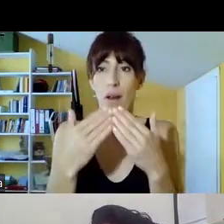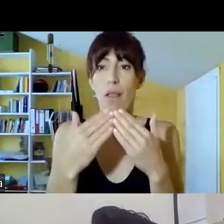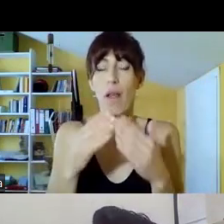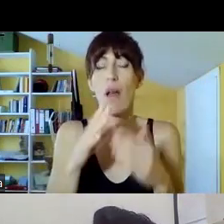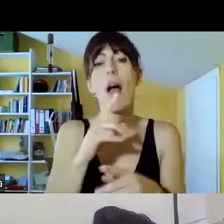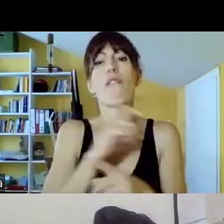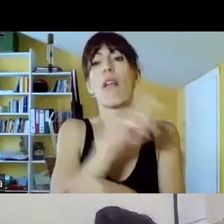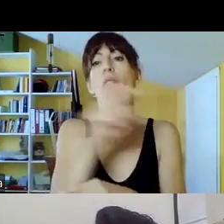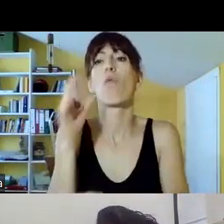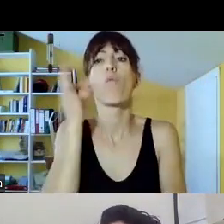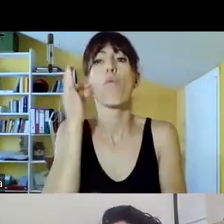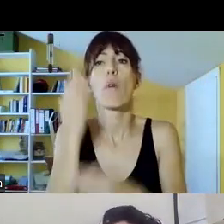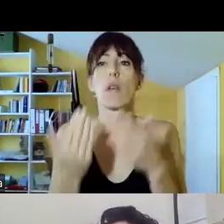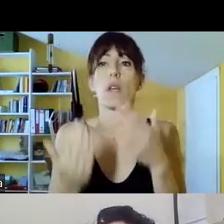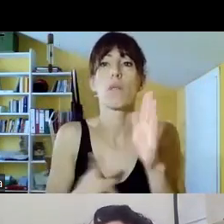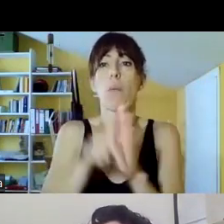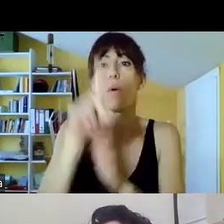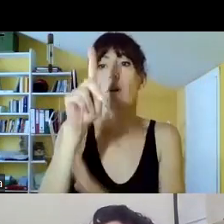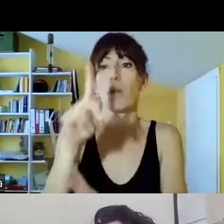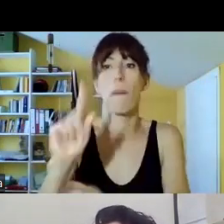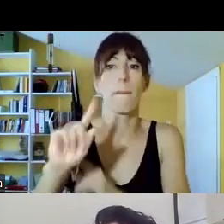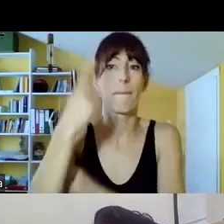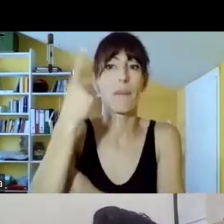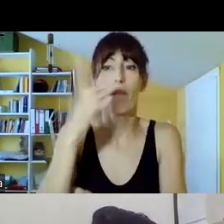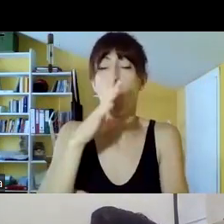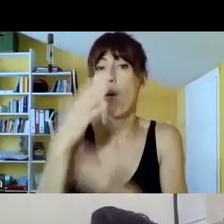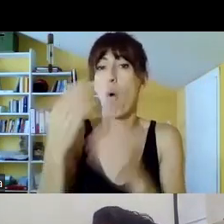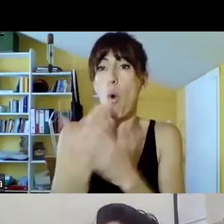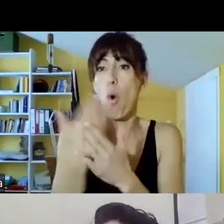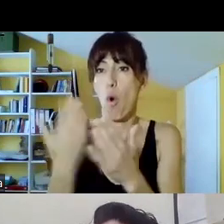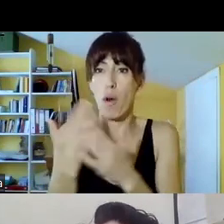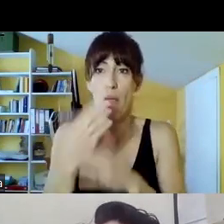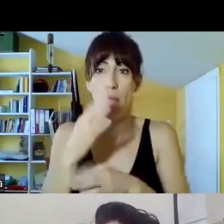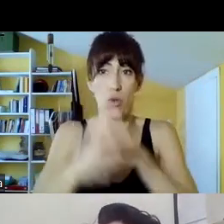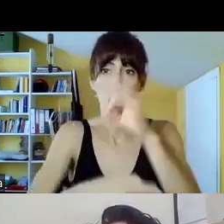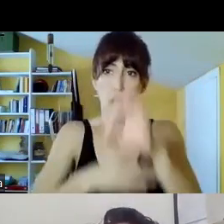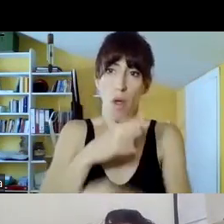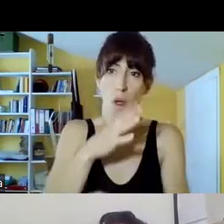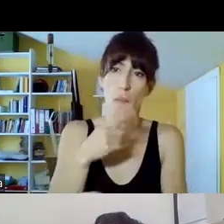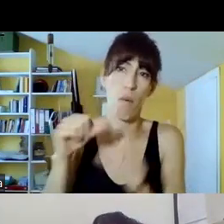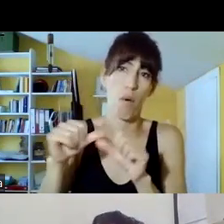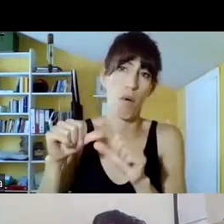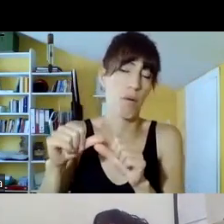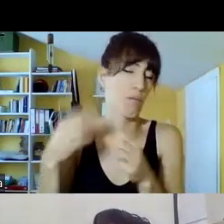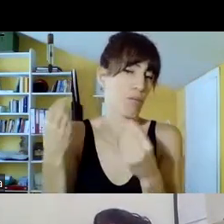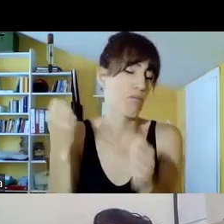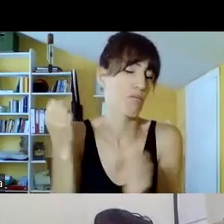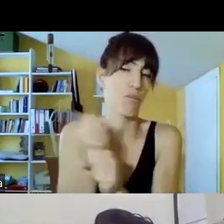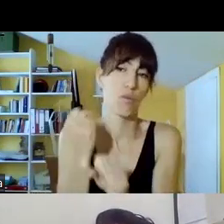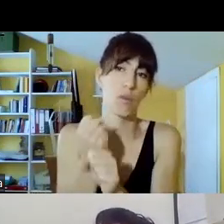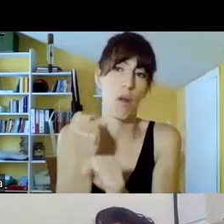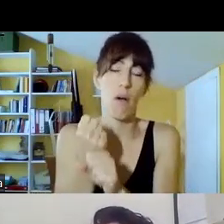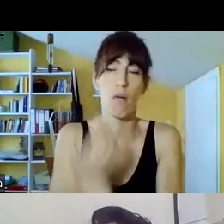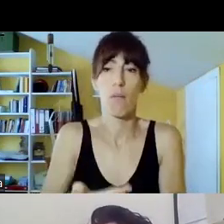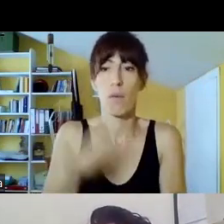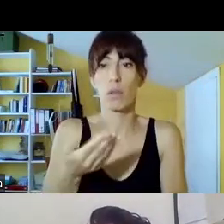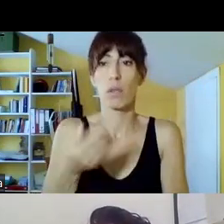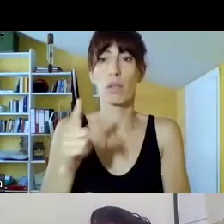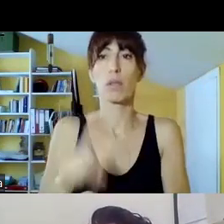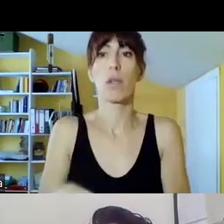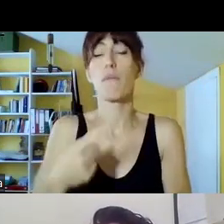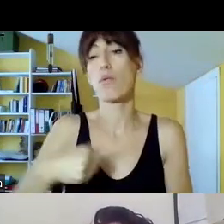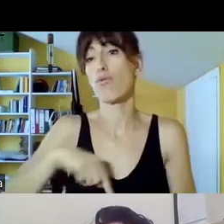Progresistas, primero por la organización de estas jornadas que llevan un trabajo detrás muy importante y mediante las cuales